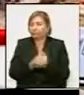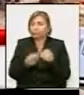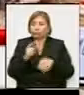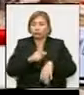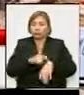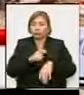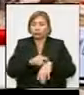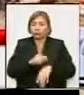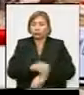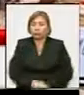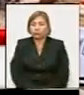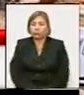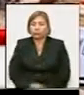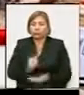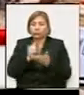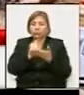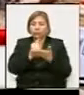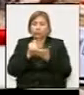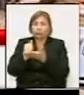momento de ayudar